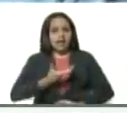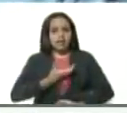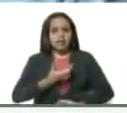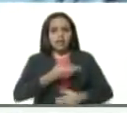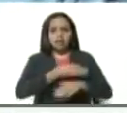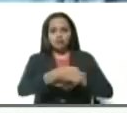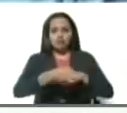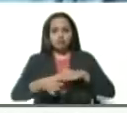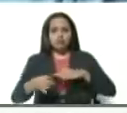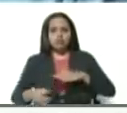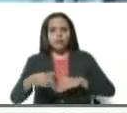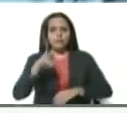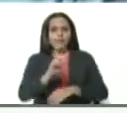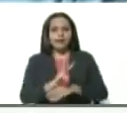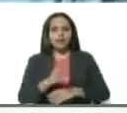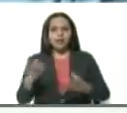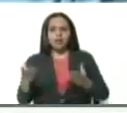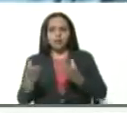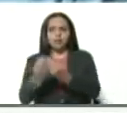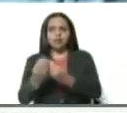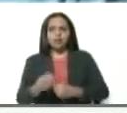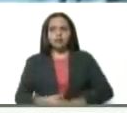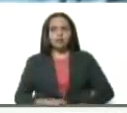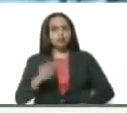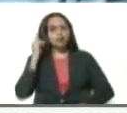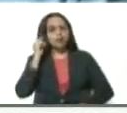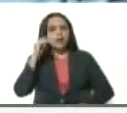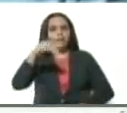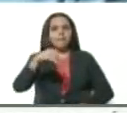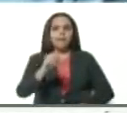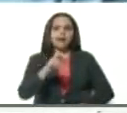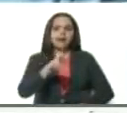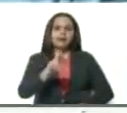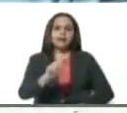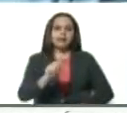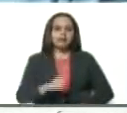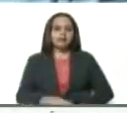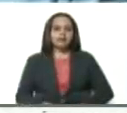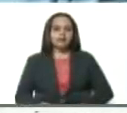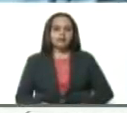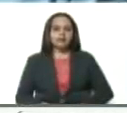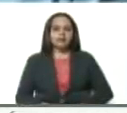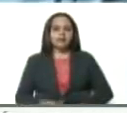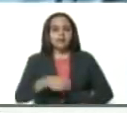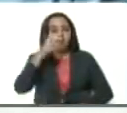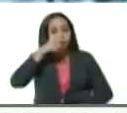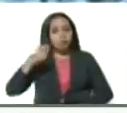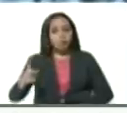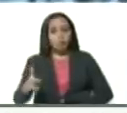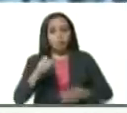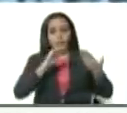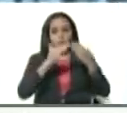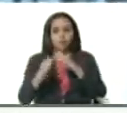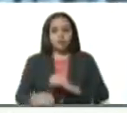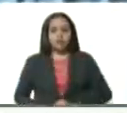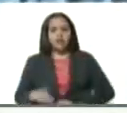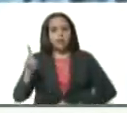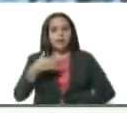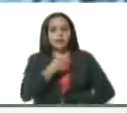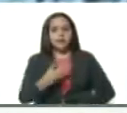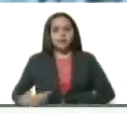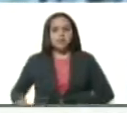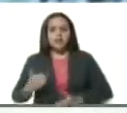nuestra queridísima compañera Marta Berroterán, del Poder Popular, el presidente de Farmapatria,